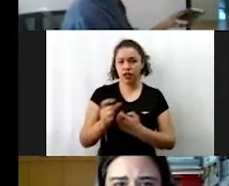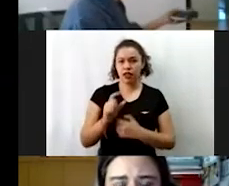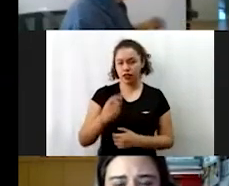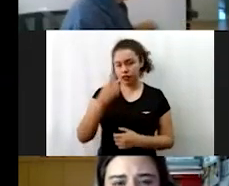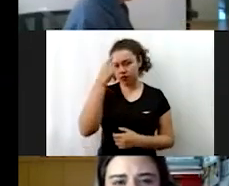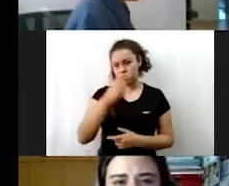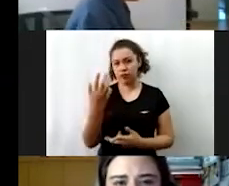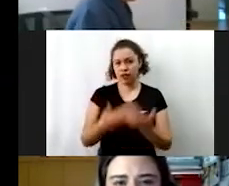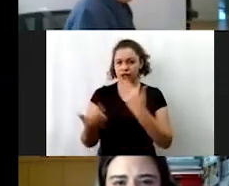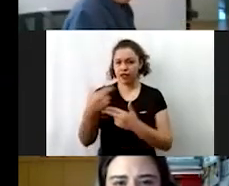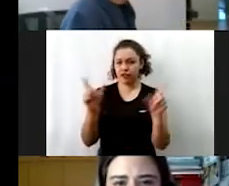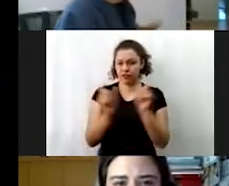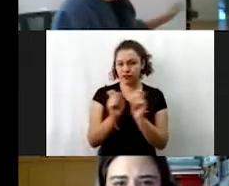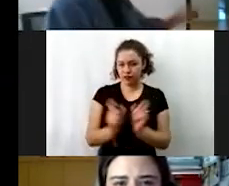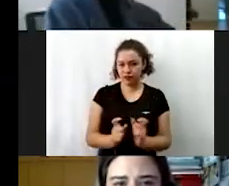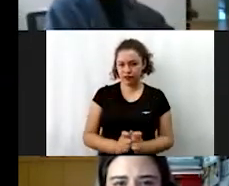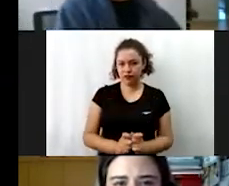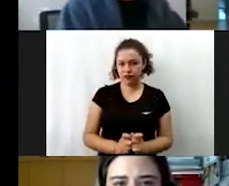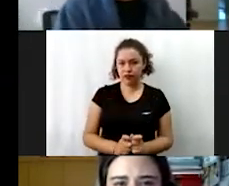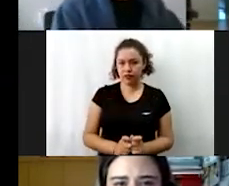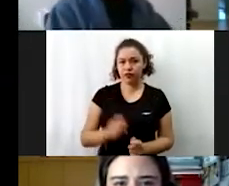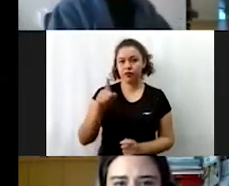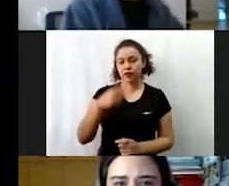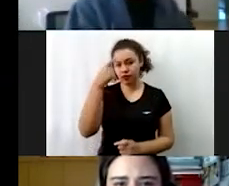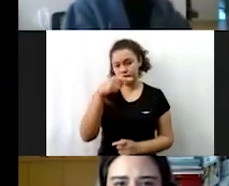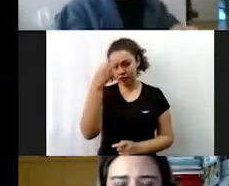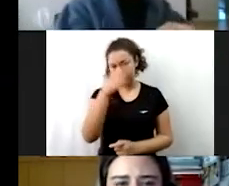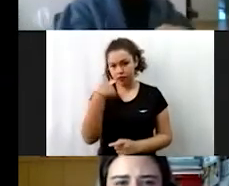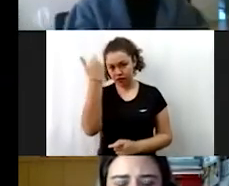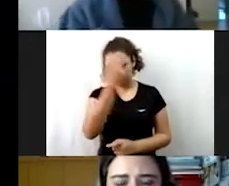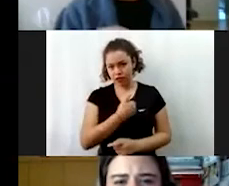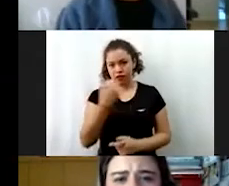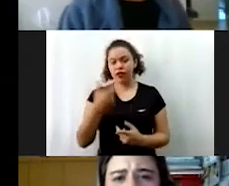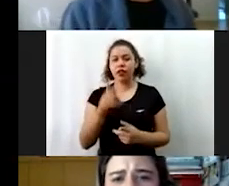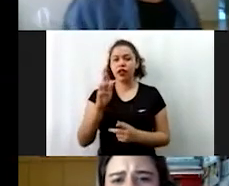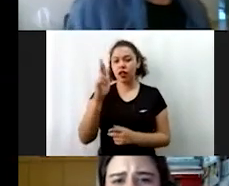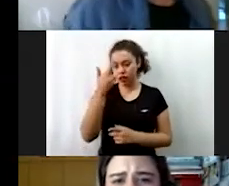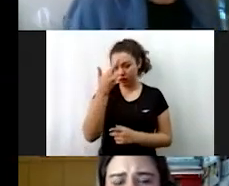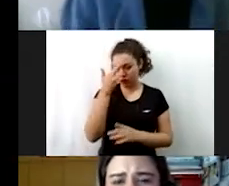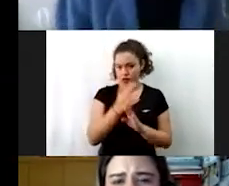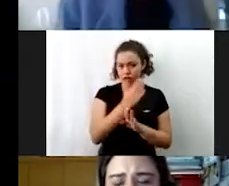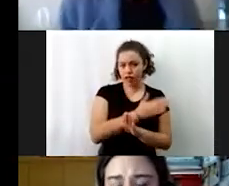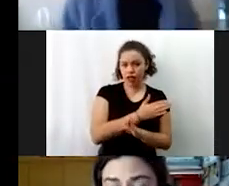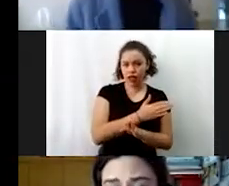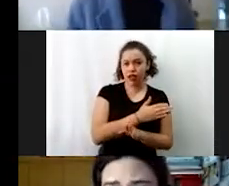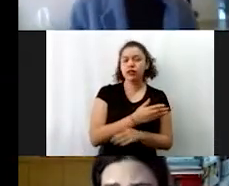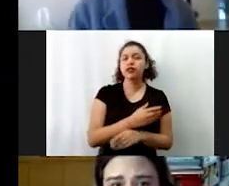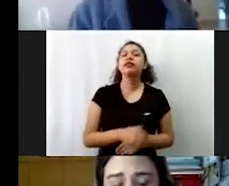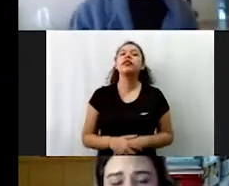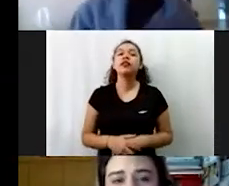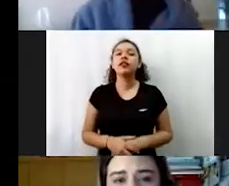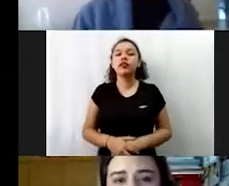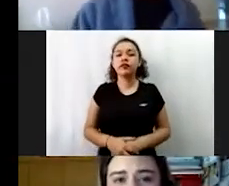recapitulación, tanto para recordar lo que vimos la sesión pasada, como también que yo les